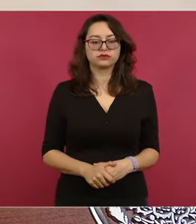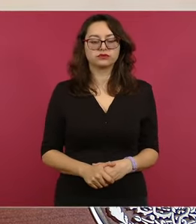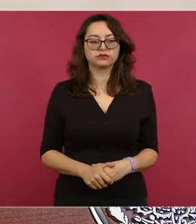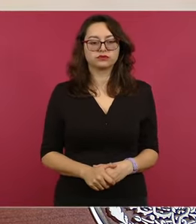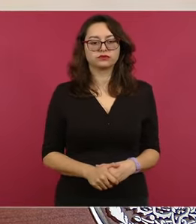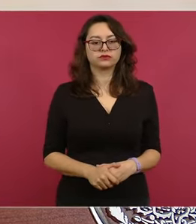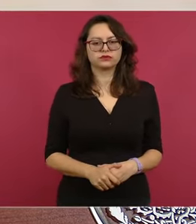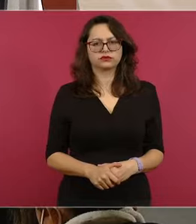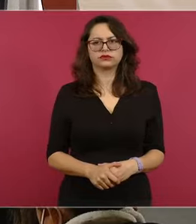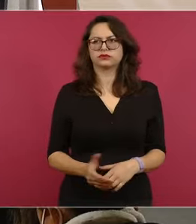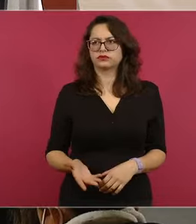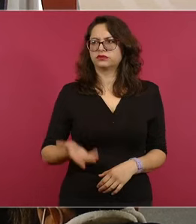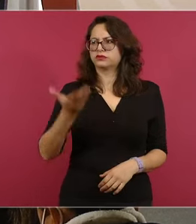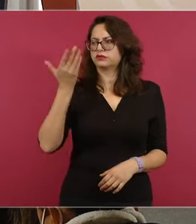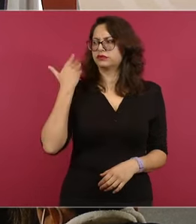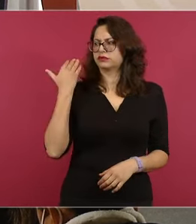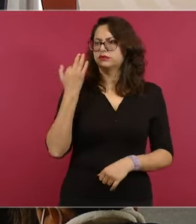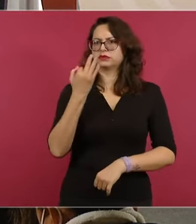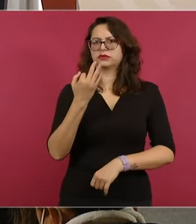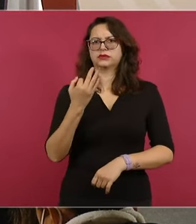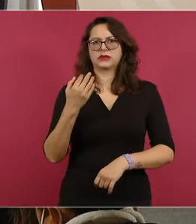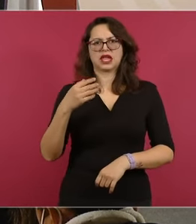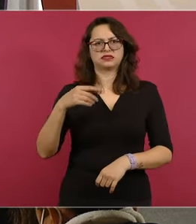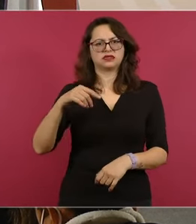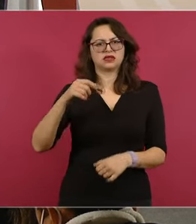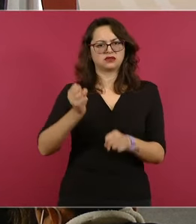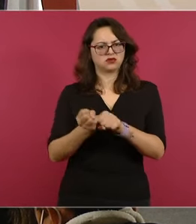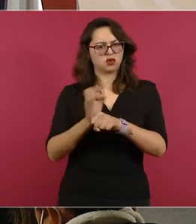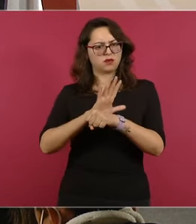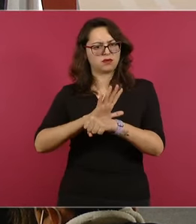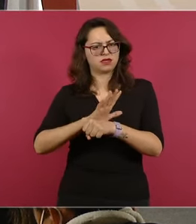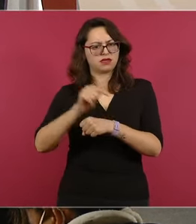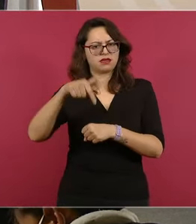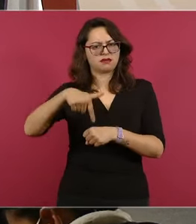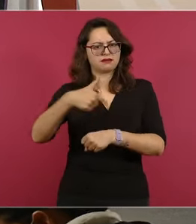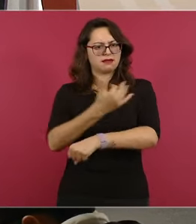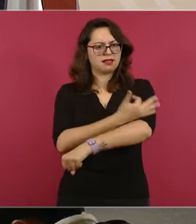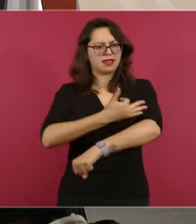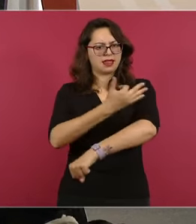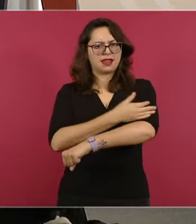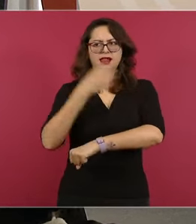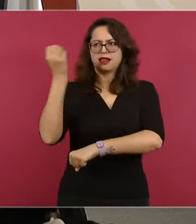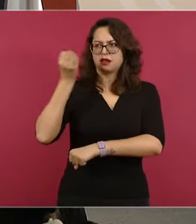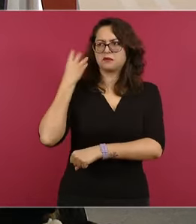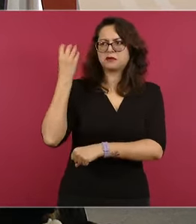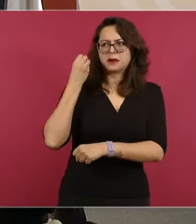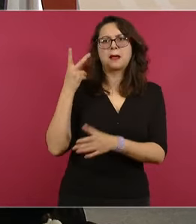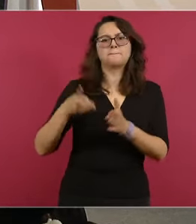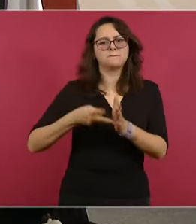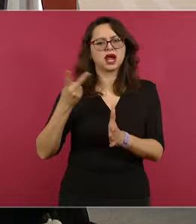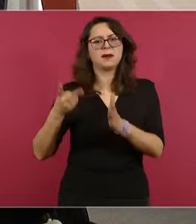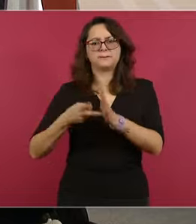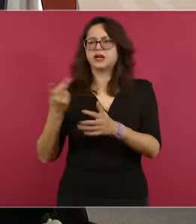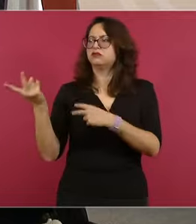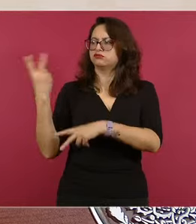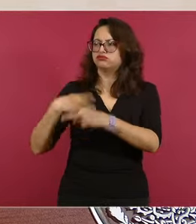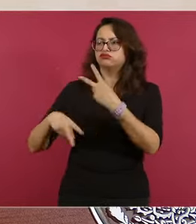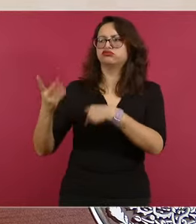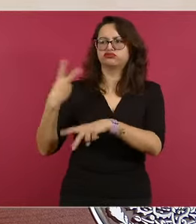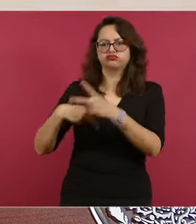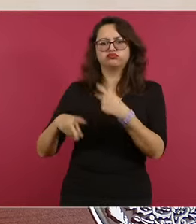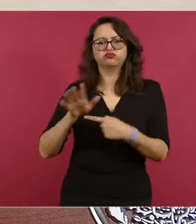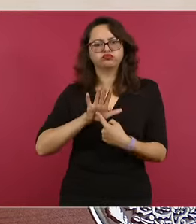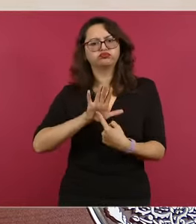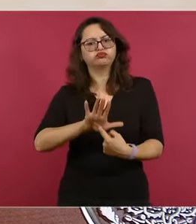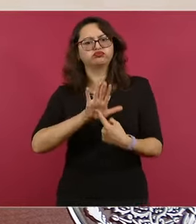se informaba acerca de la pandemia y de la vacunación. A él le tocaba